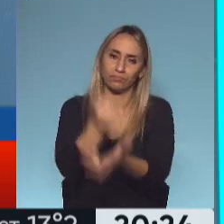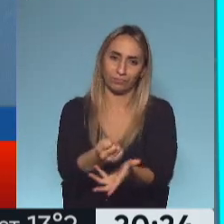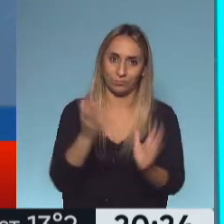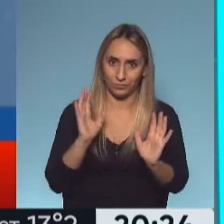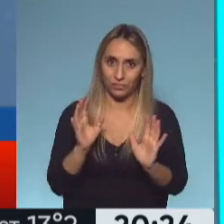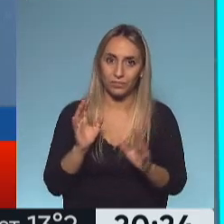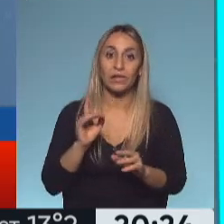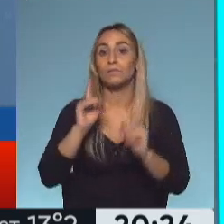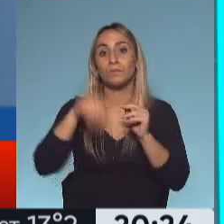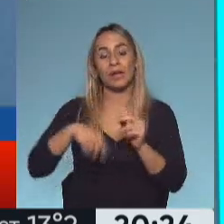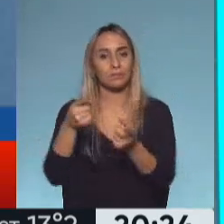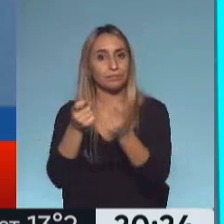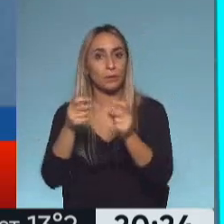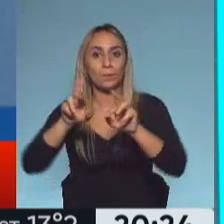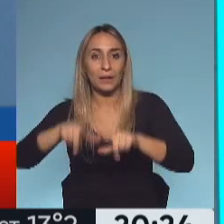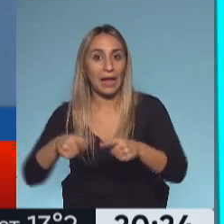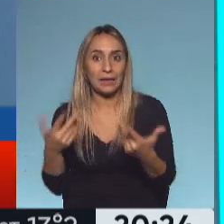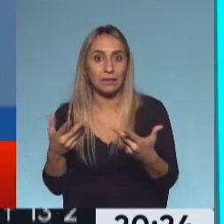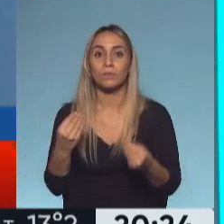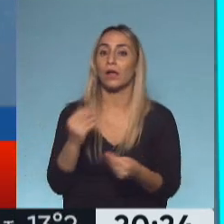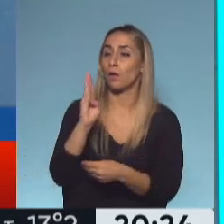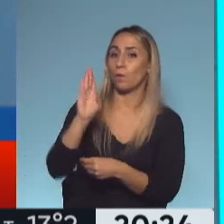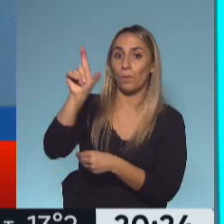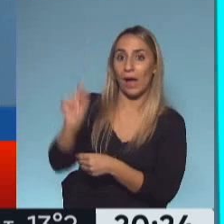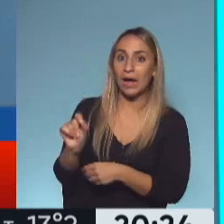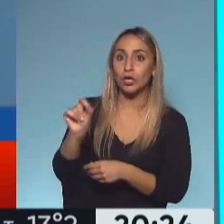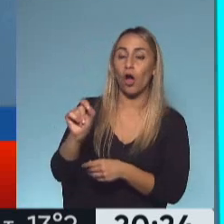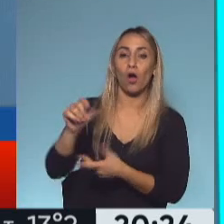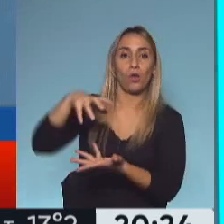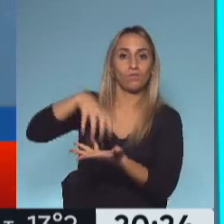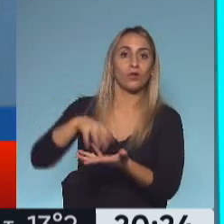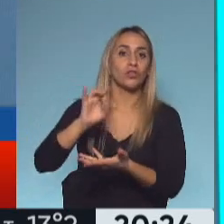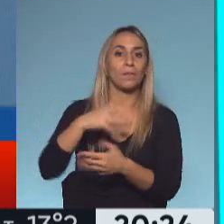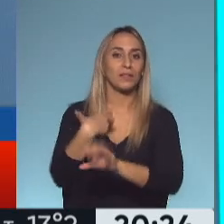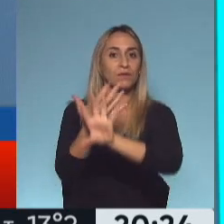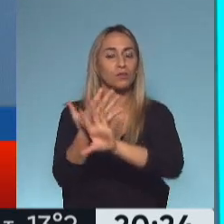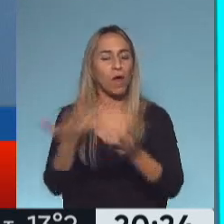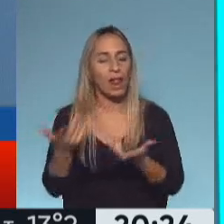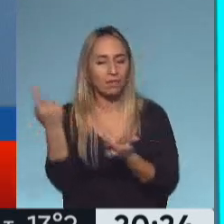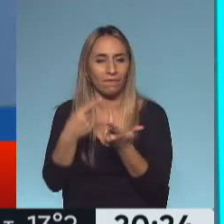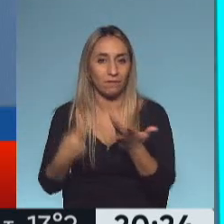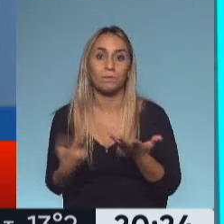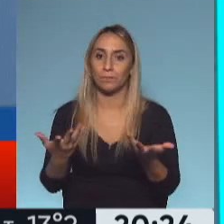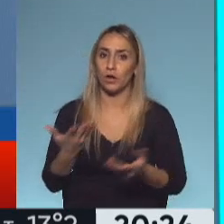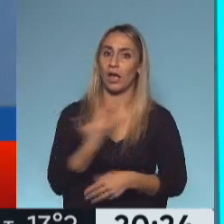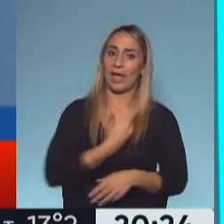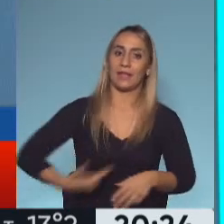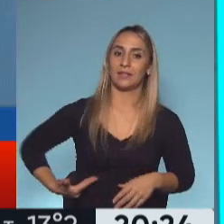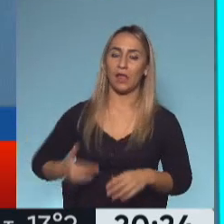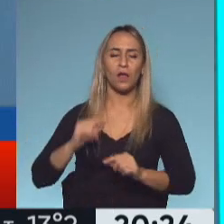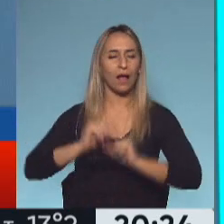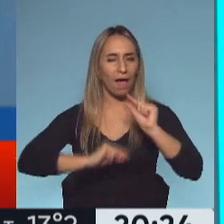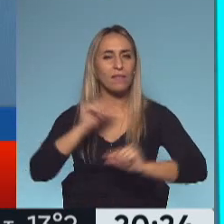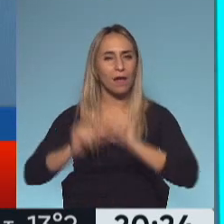porque estaban los bancos, funcionamiento remoto. Bueno, la garantía del Estado es en este caso un mecanismo que vamos a usar cada vez más